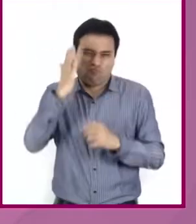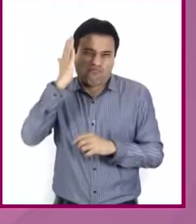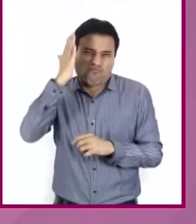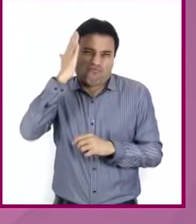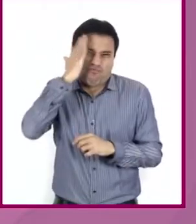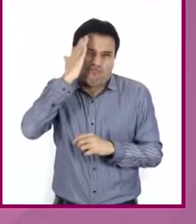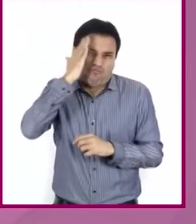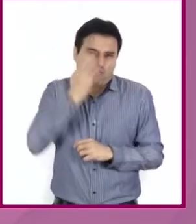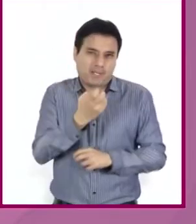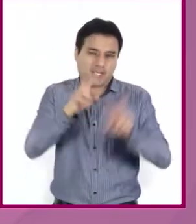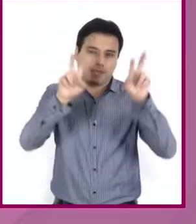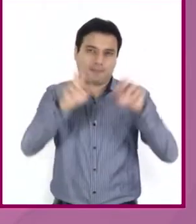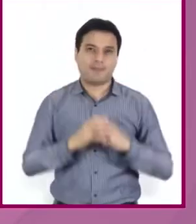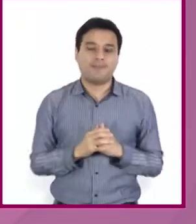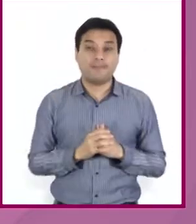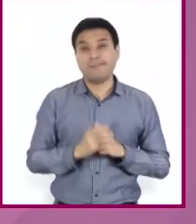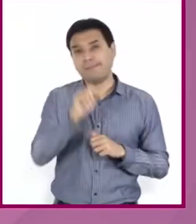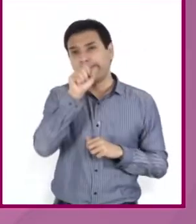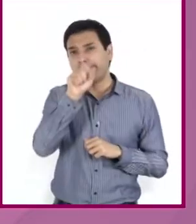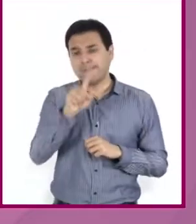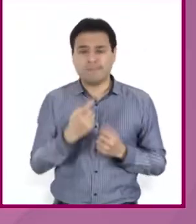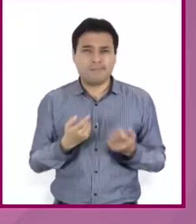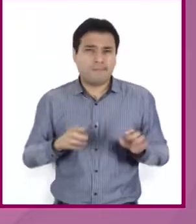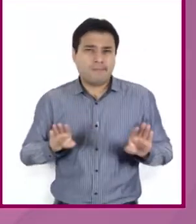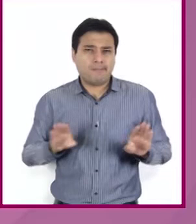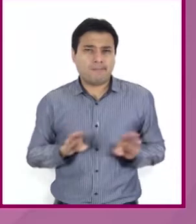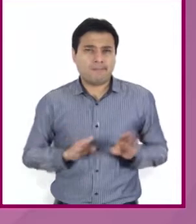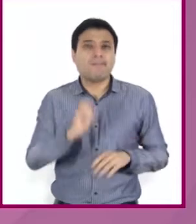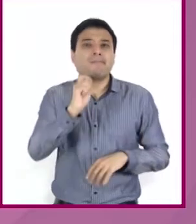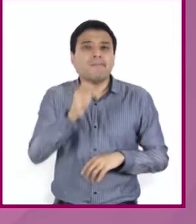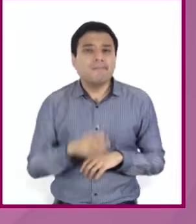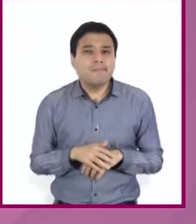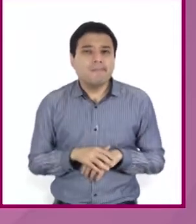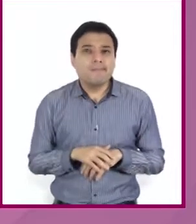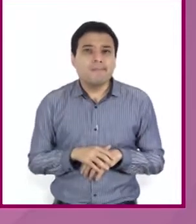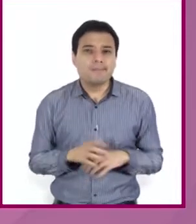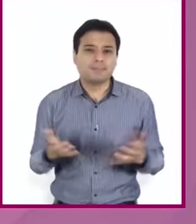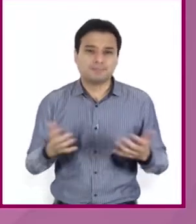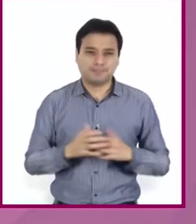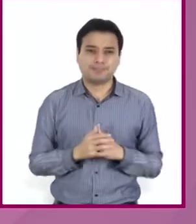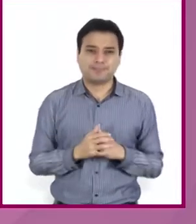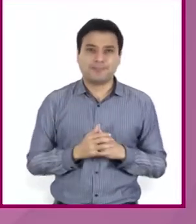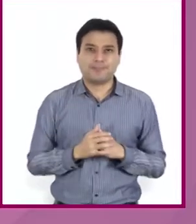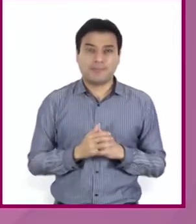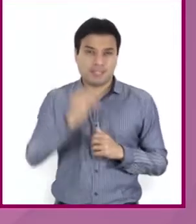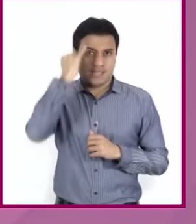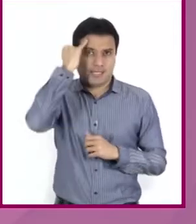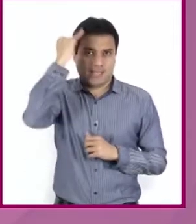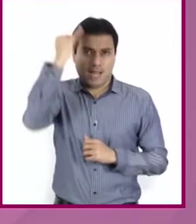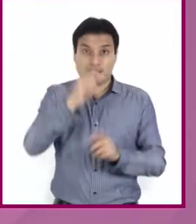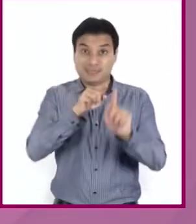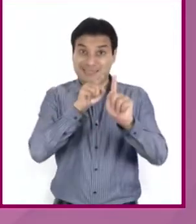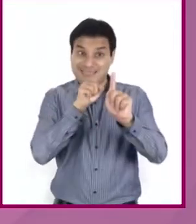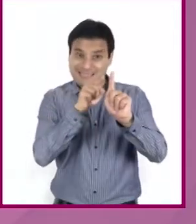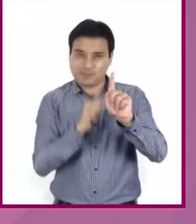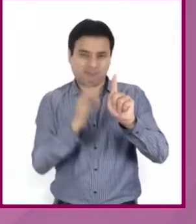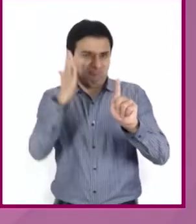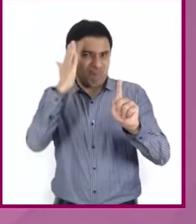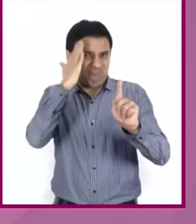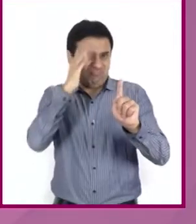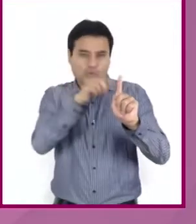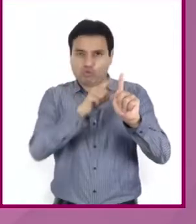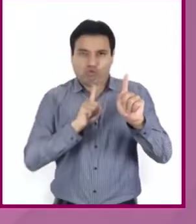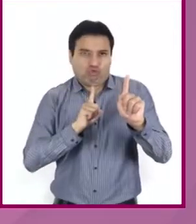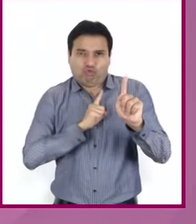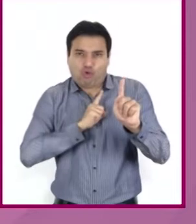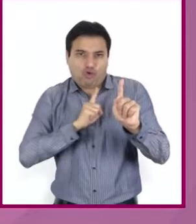habla. También se caracterizan por ser autónomas, ya que no dependen de otras para ser comprensibles. Sin